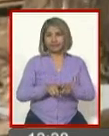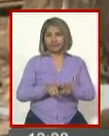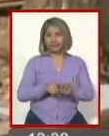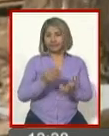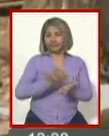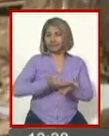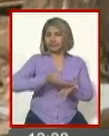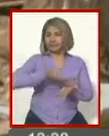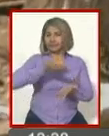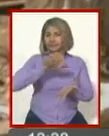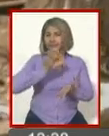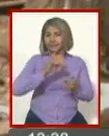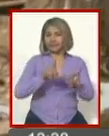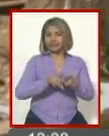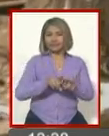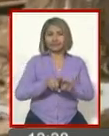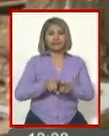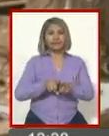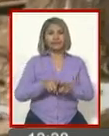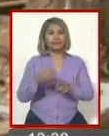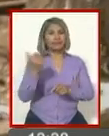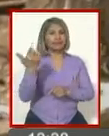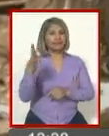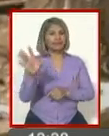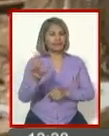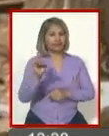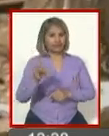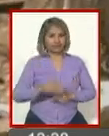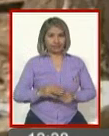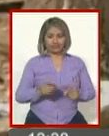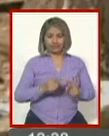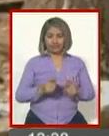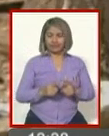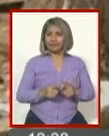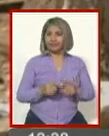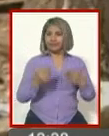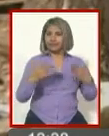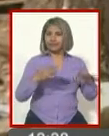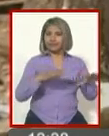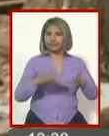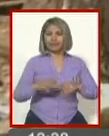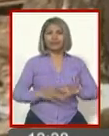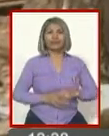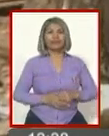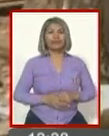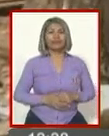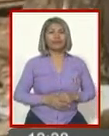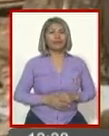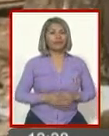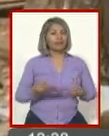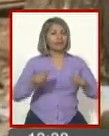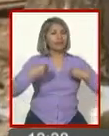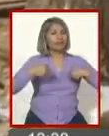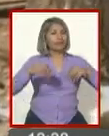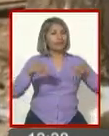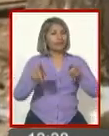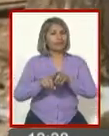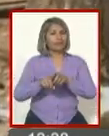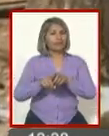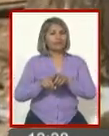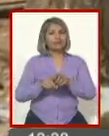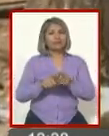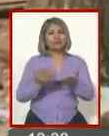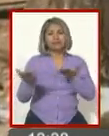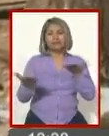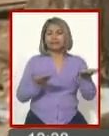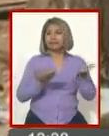guarapo que iba a consumir también los clientes, 15 bolivianos. Asimismo, hacían, vendían o prestaban